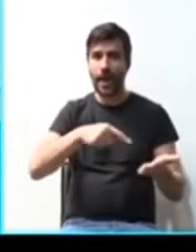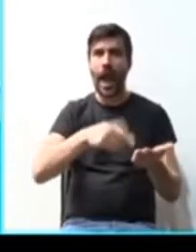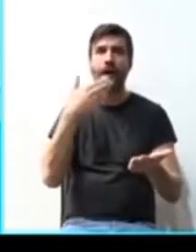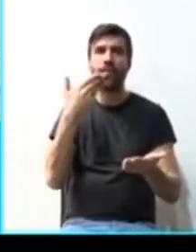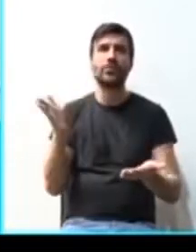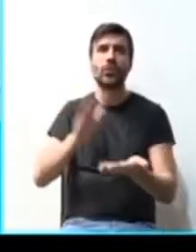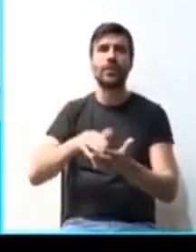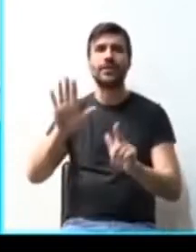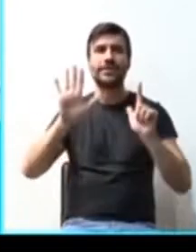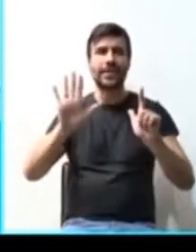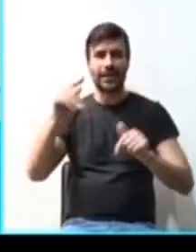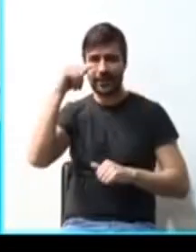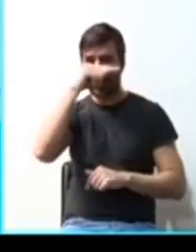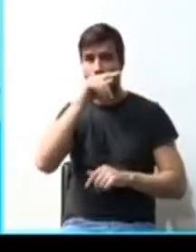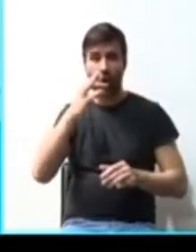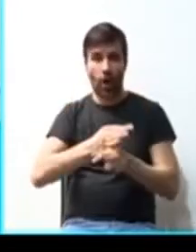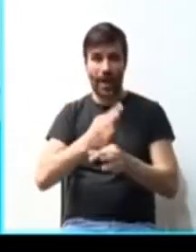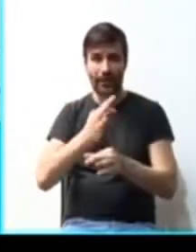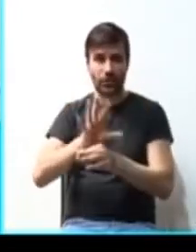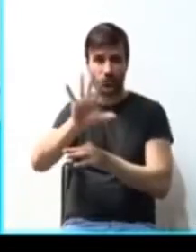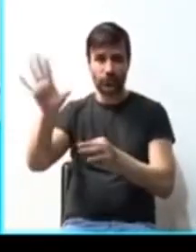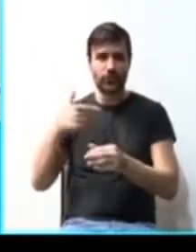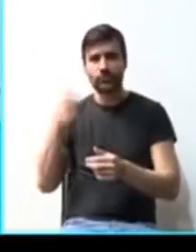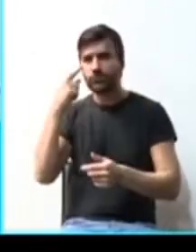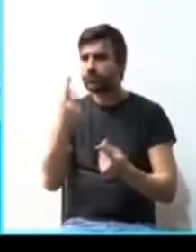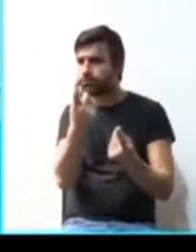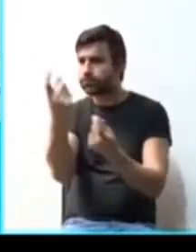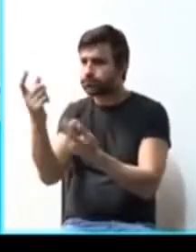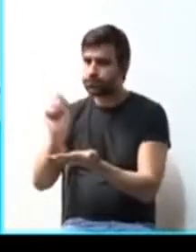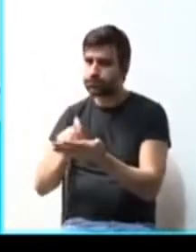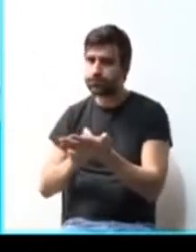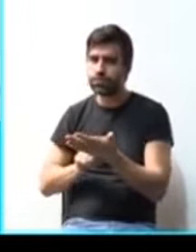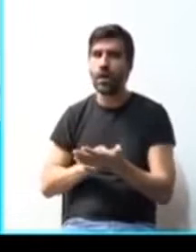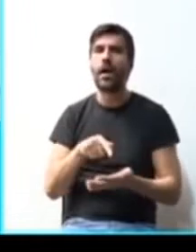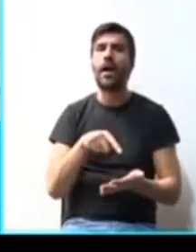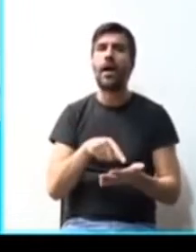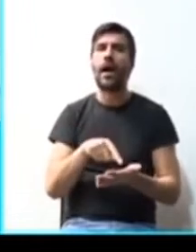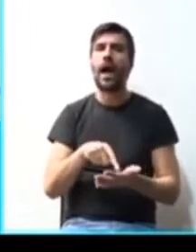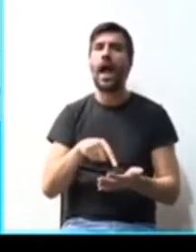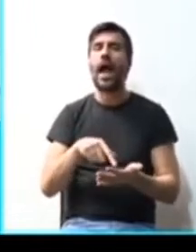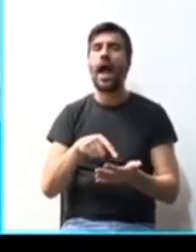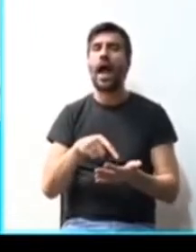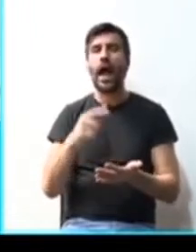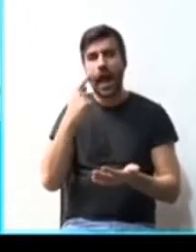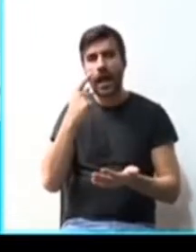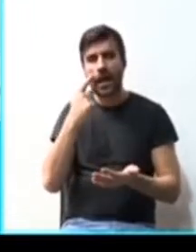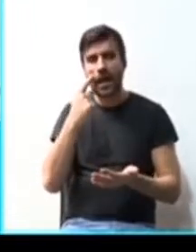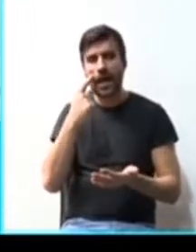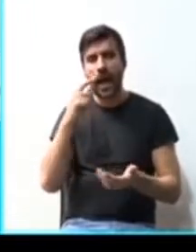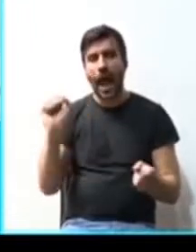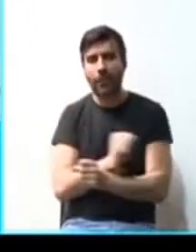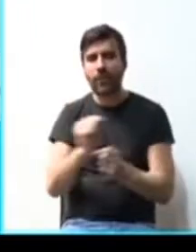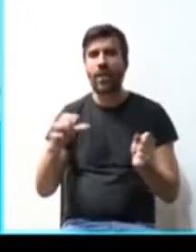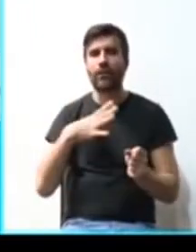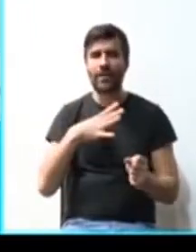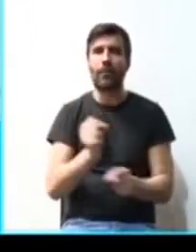este momento hemos tomado nota de situaciones edilicias graves, sea aprobado por esta legislatura y reclamar una